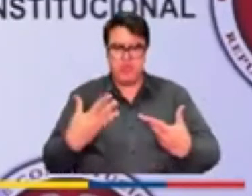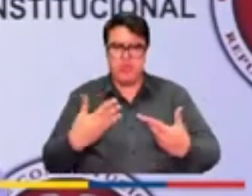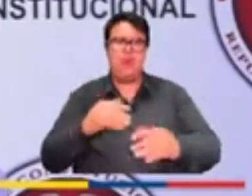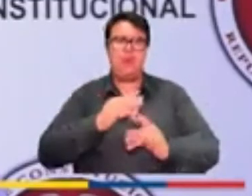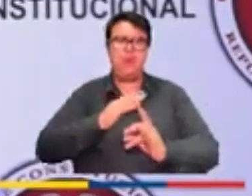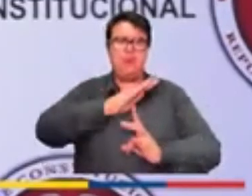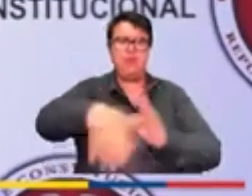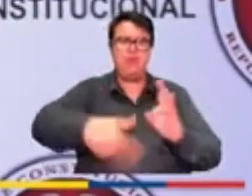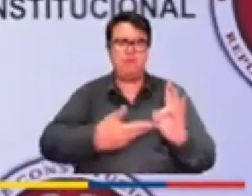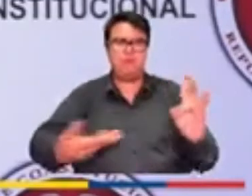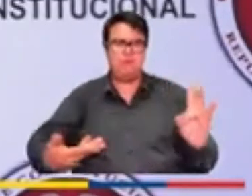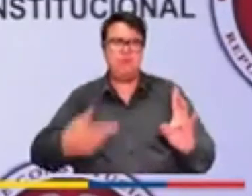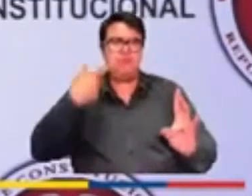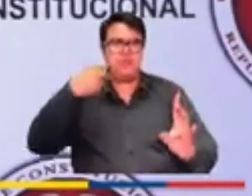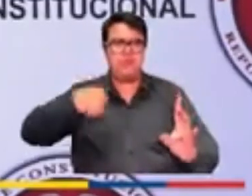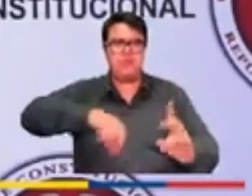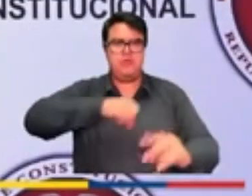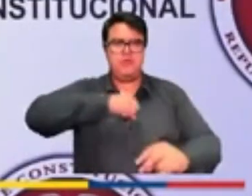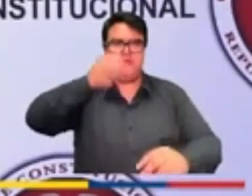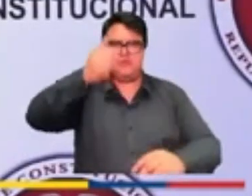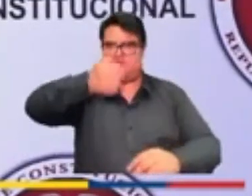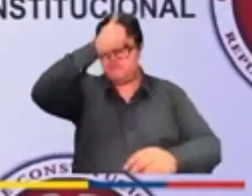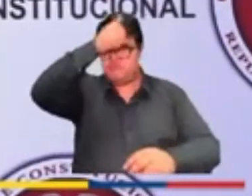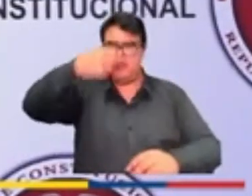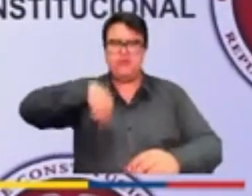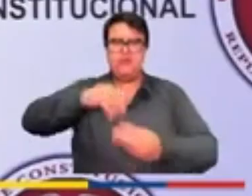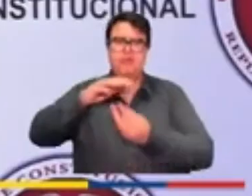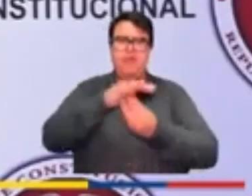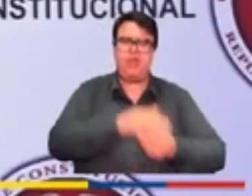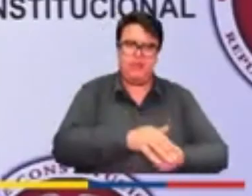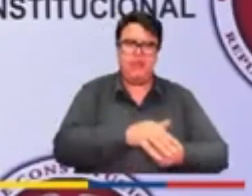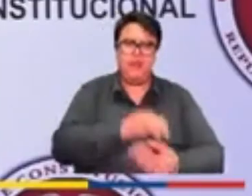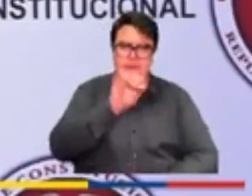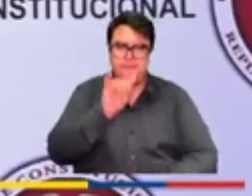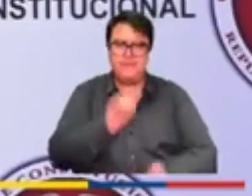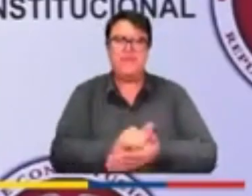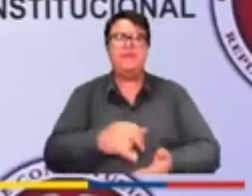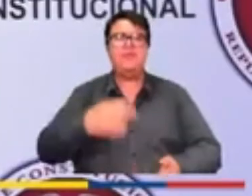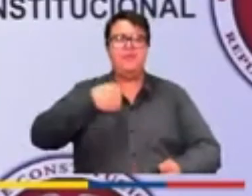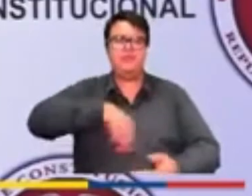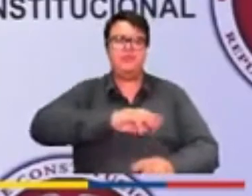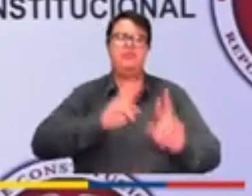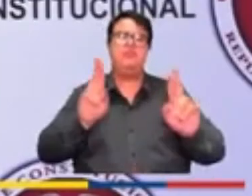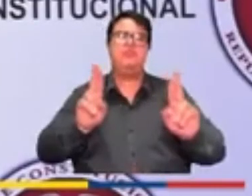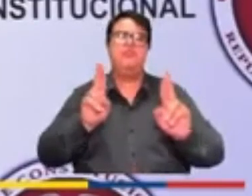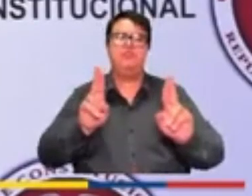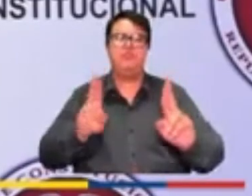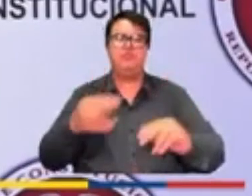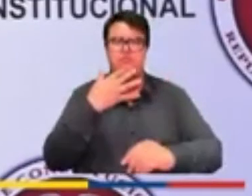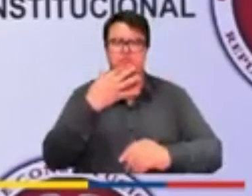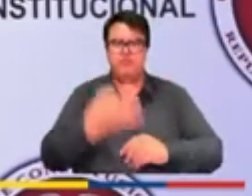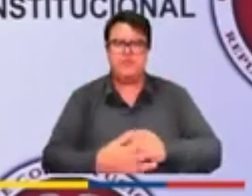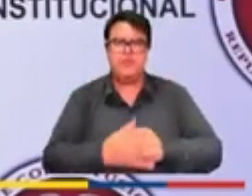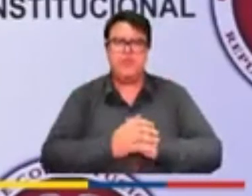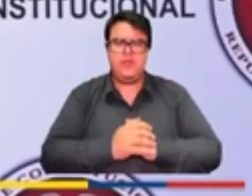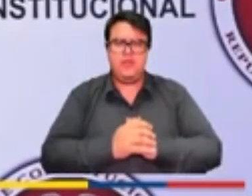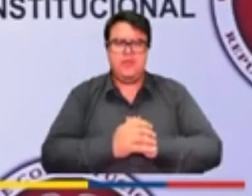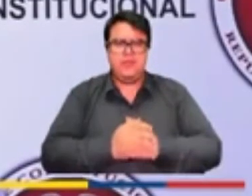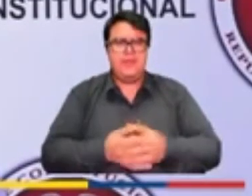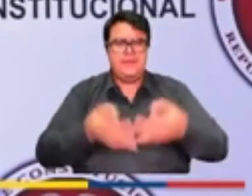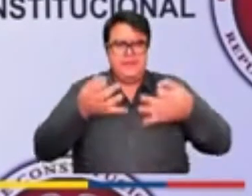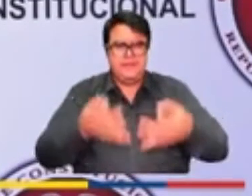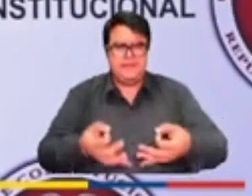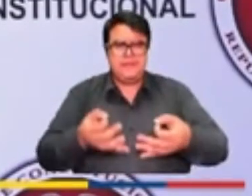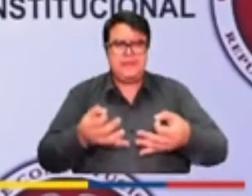y están violando los derechos fundamentales. Por eso nosotros esperamos que